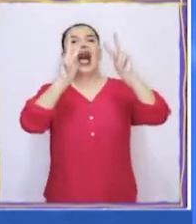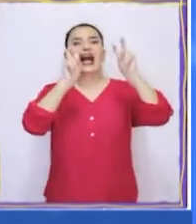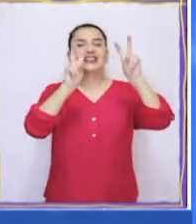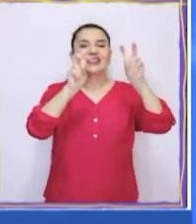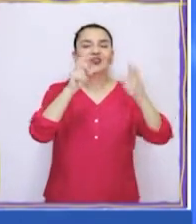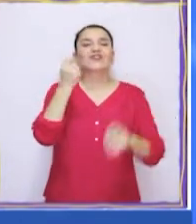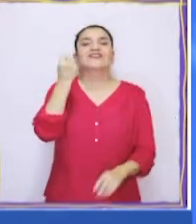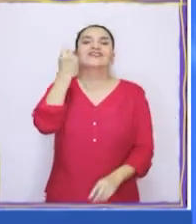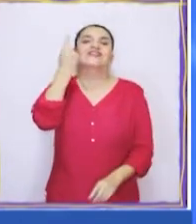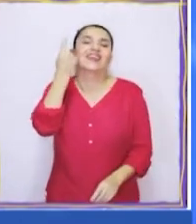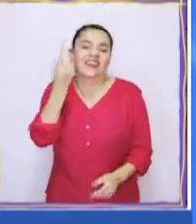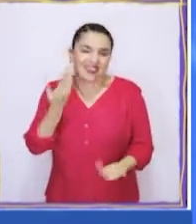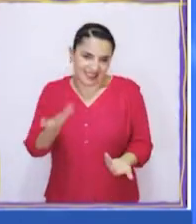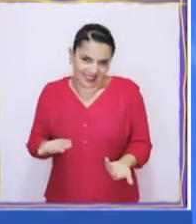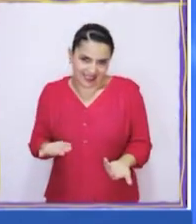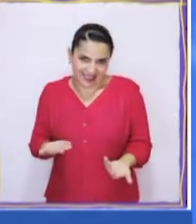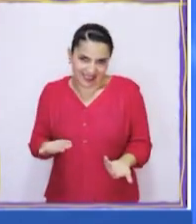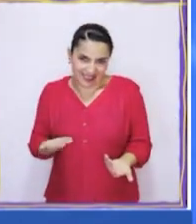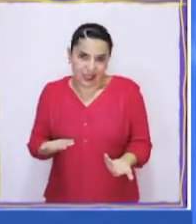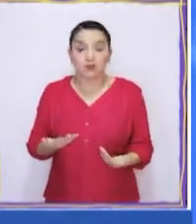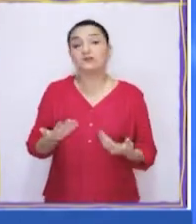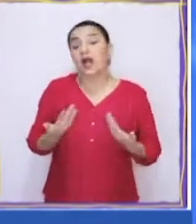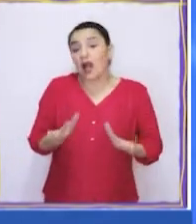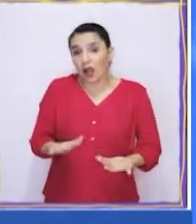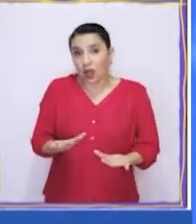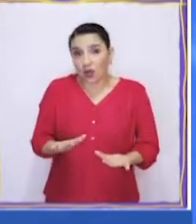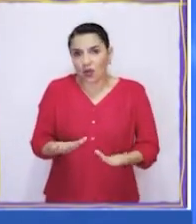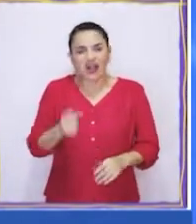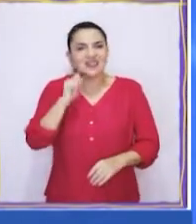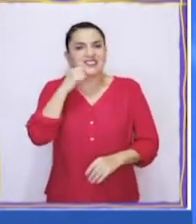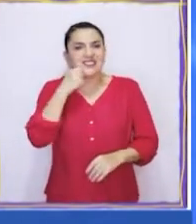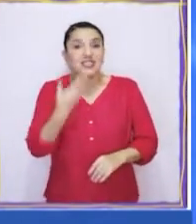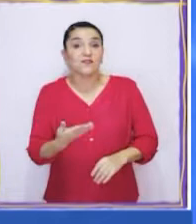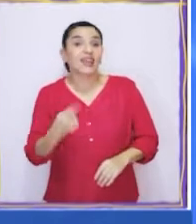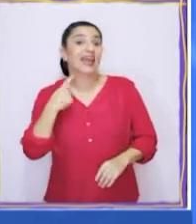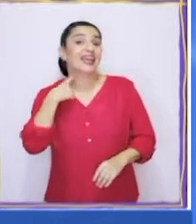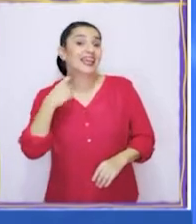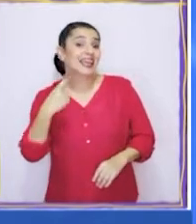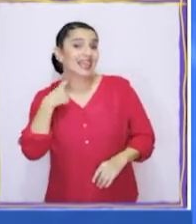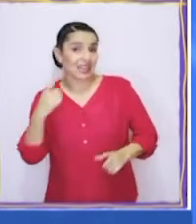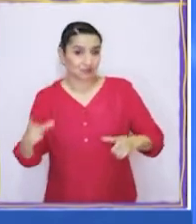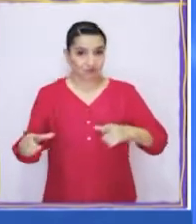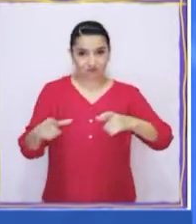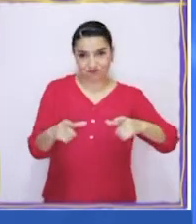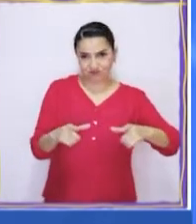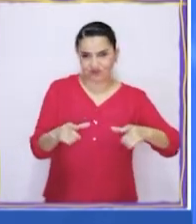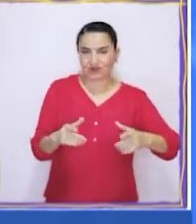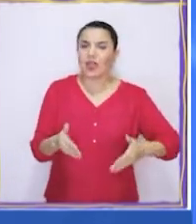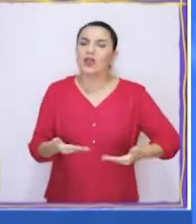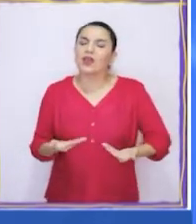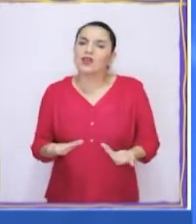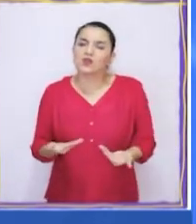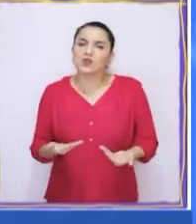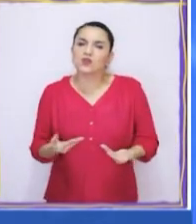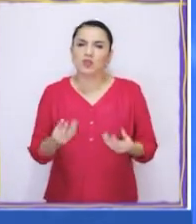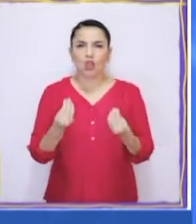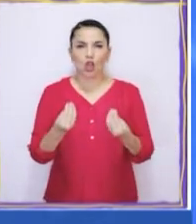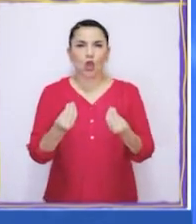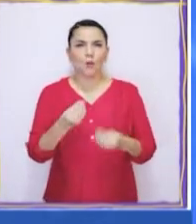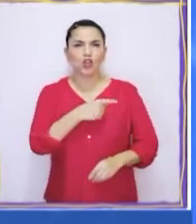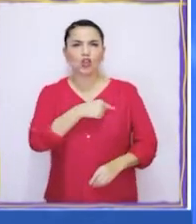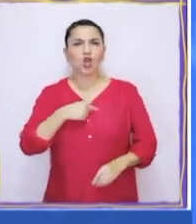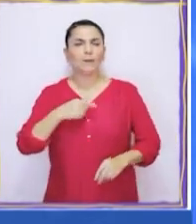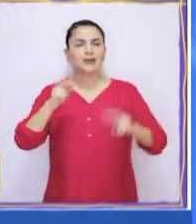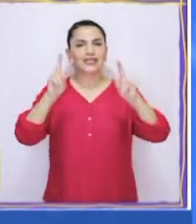inmediatamente de qué se trata en este caso es un queque entonces como le